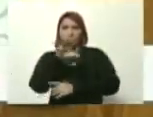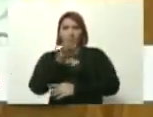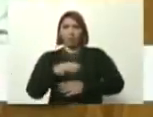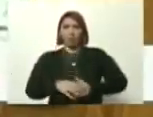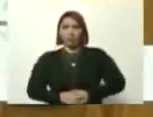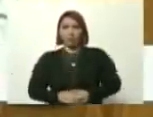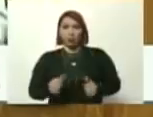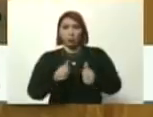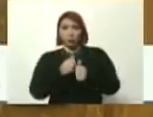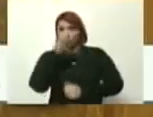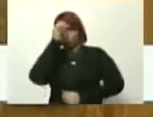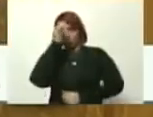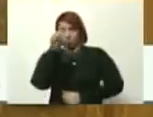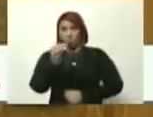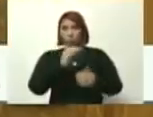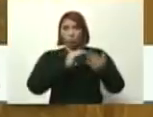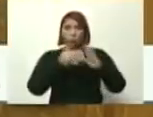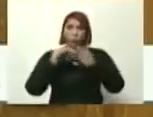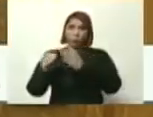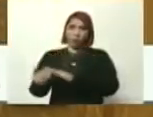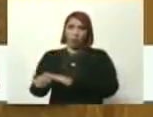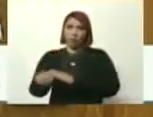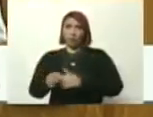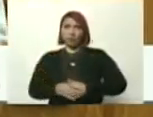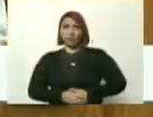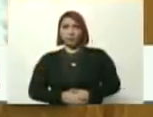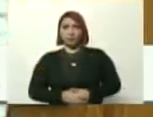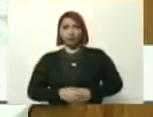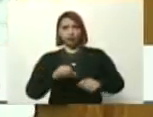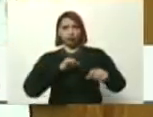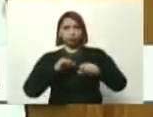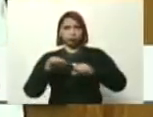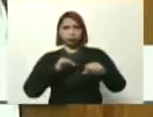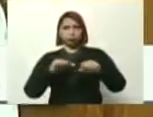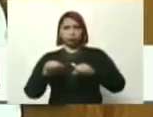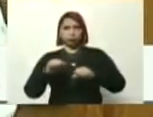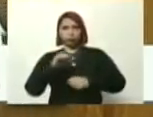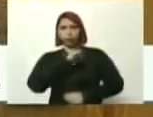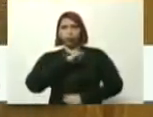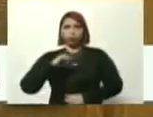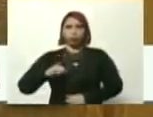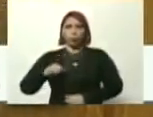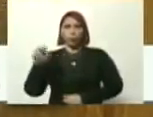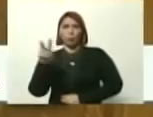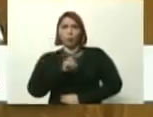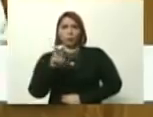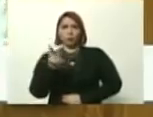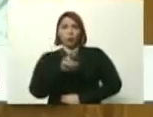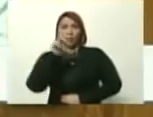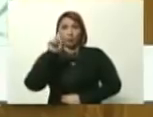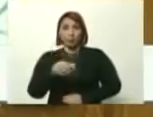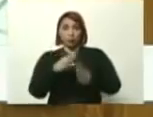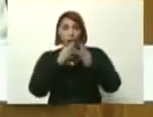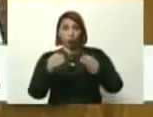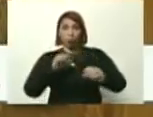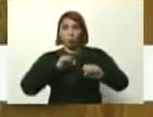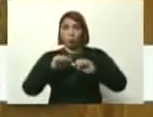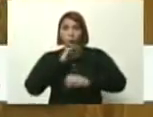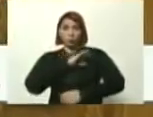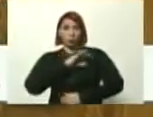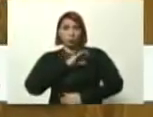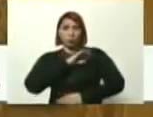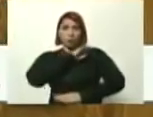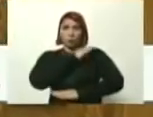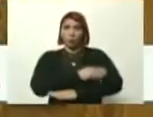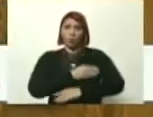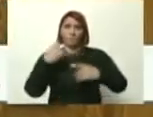con los consejos comunales, con las comunas, con el movimiento Somos Venezuela, con todos los movimientos sociales y el poder